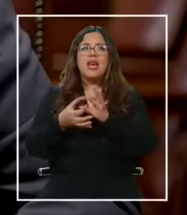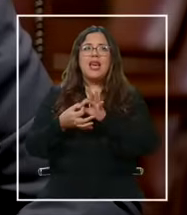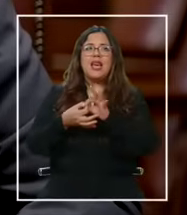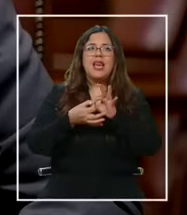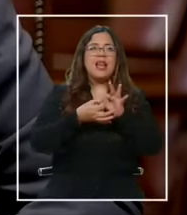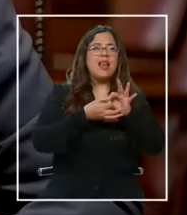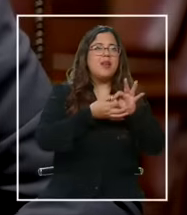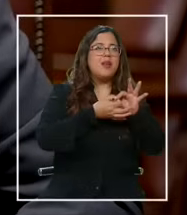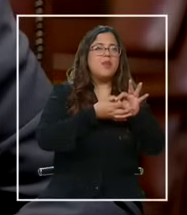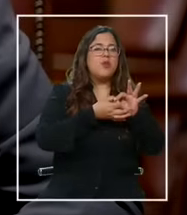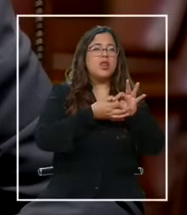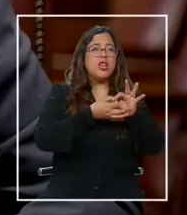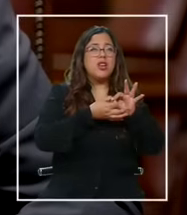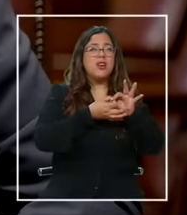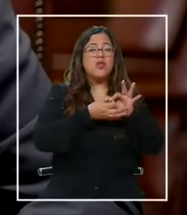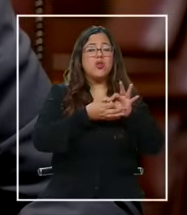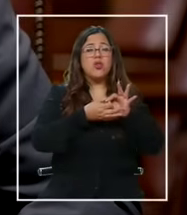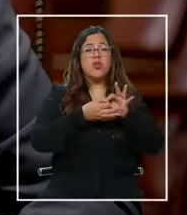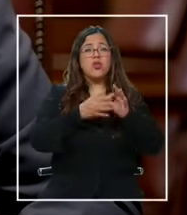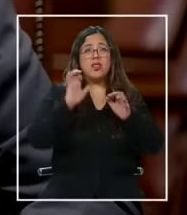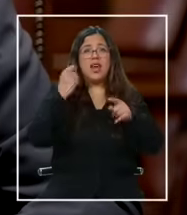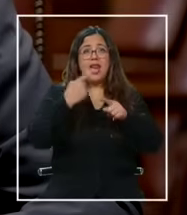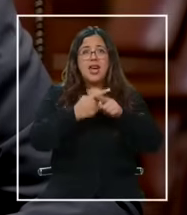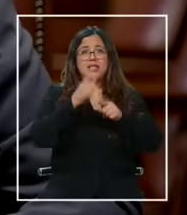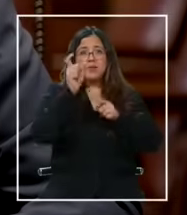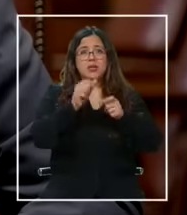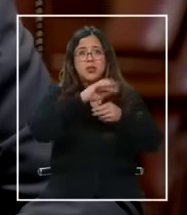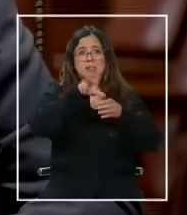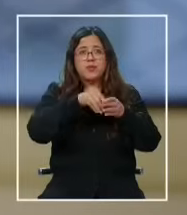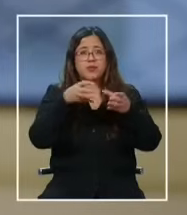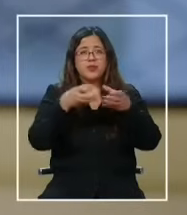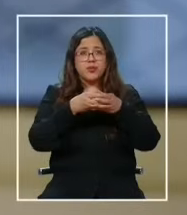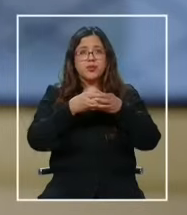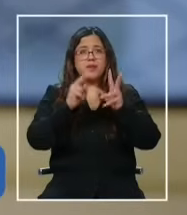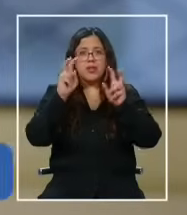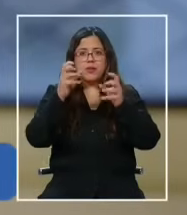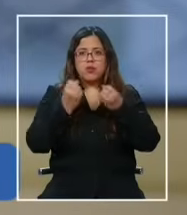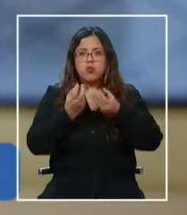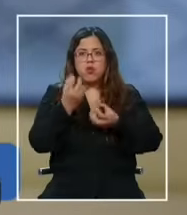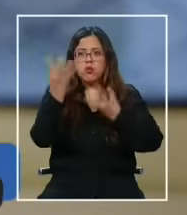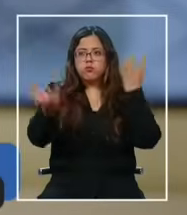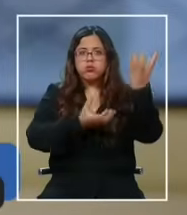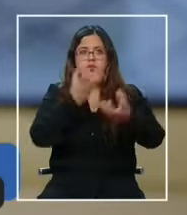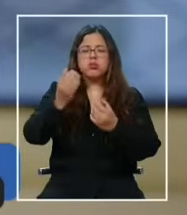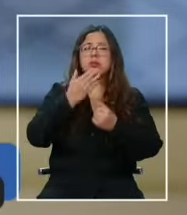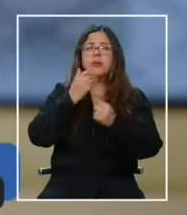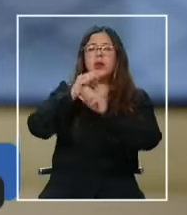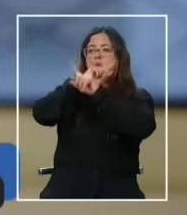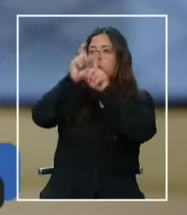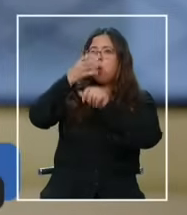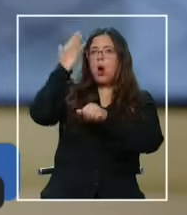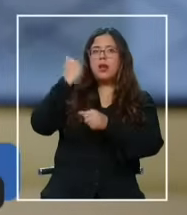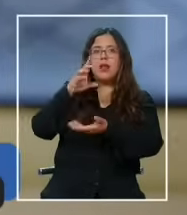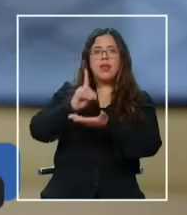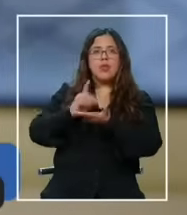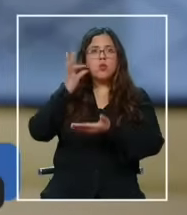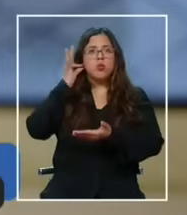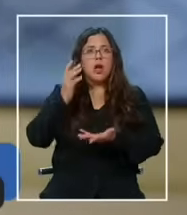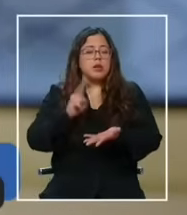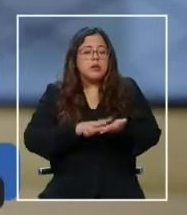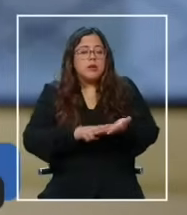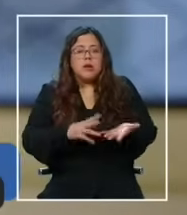este ahora ya ex brigadista para iniciar este me incendio cuando me preguntó igual la la diputada yo no tengo